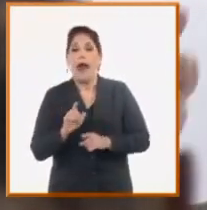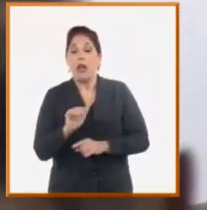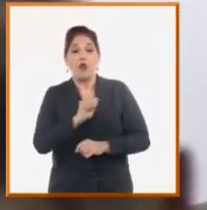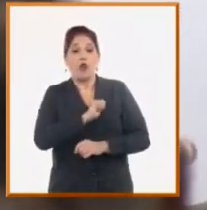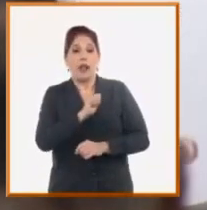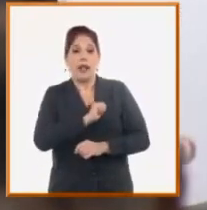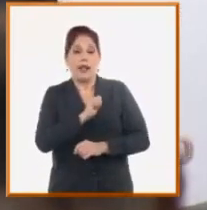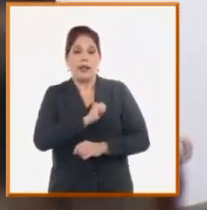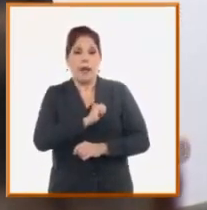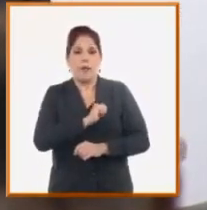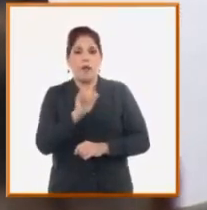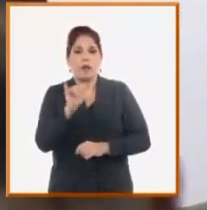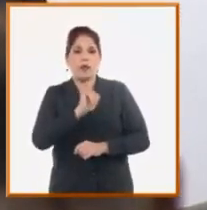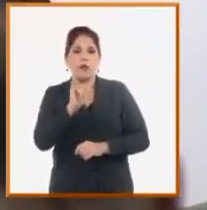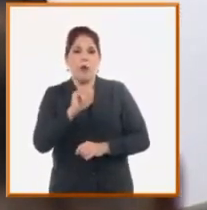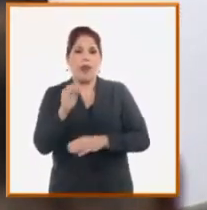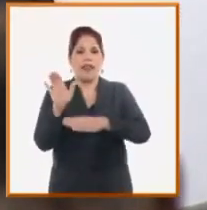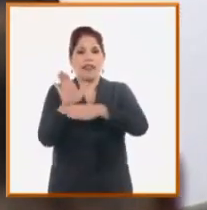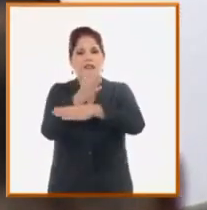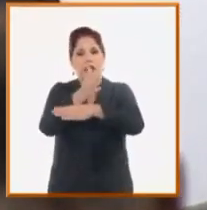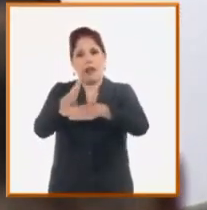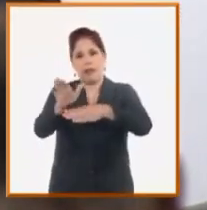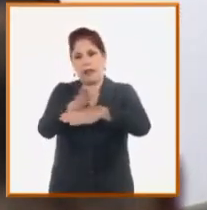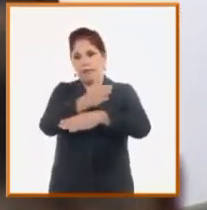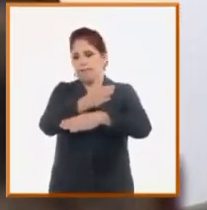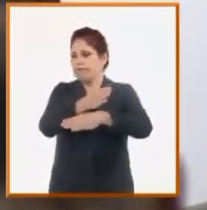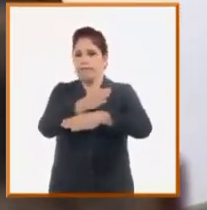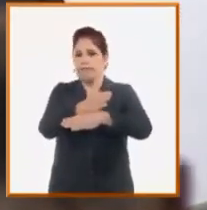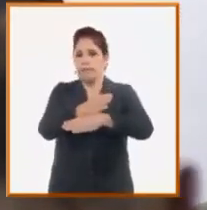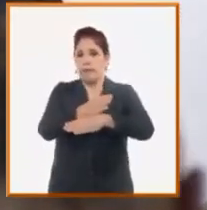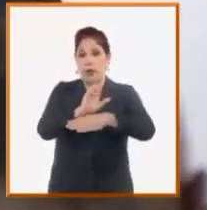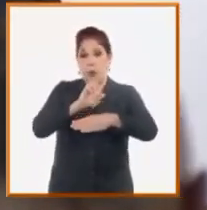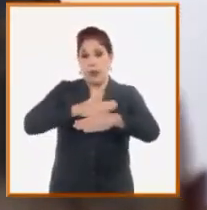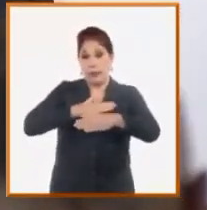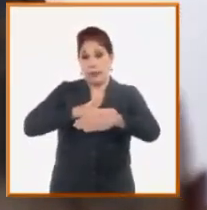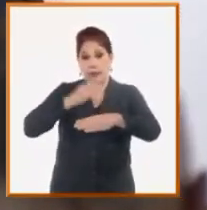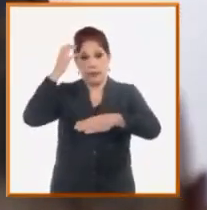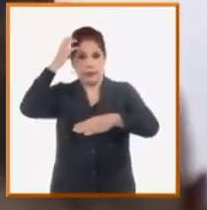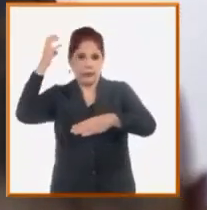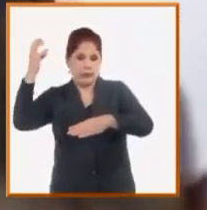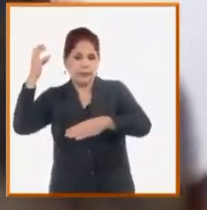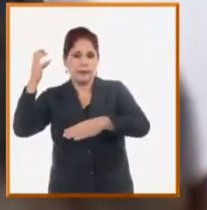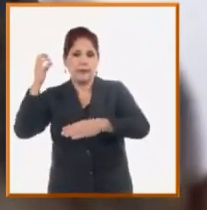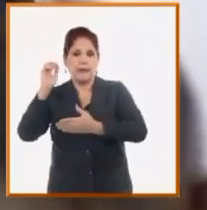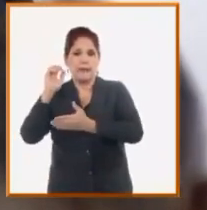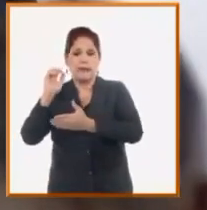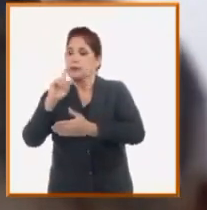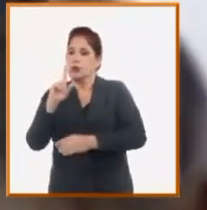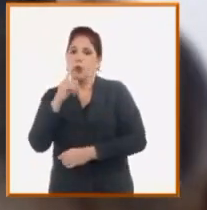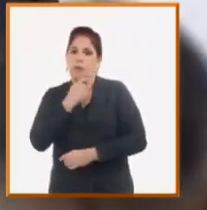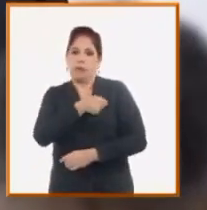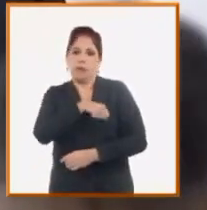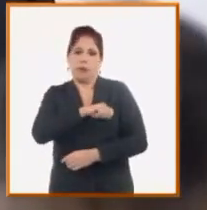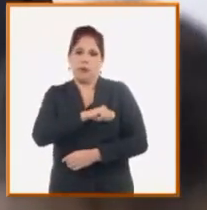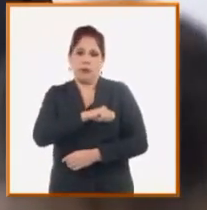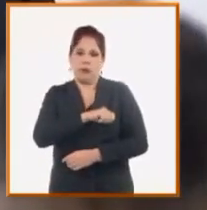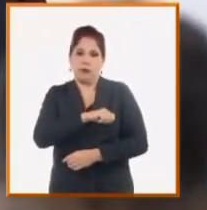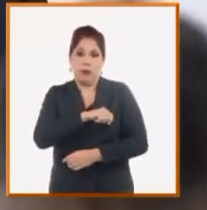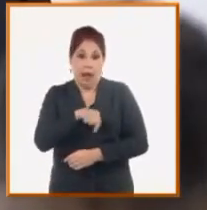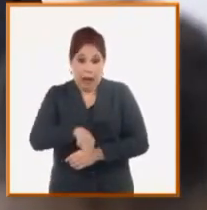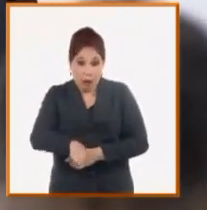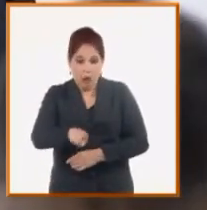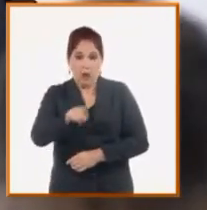que se reflejaran ese costo del arancel en los precios de cara a la población. En la